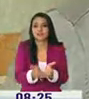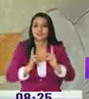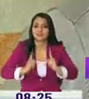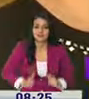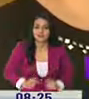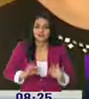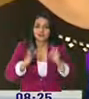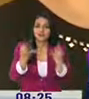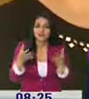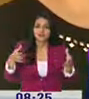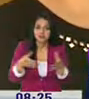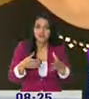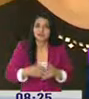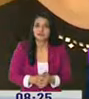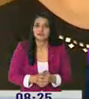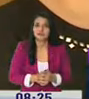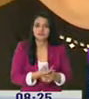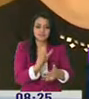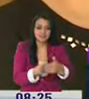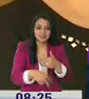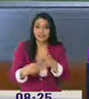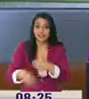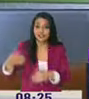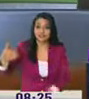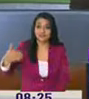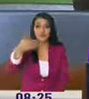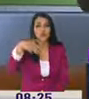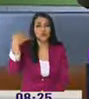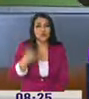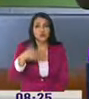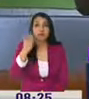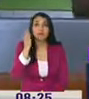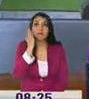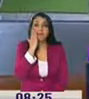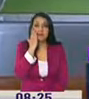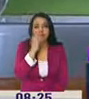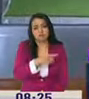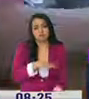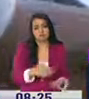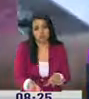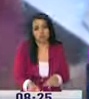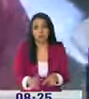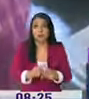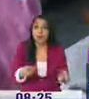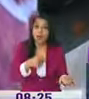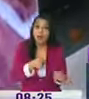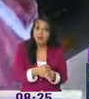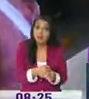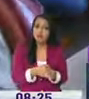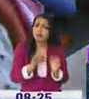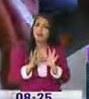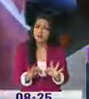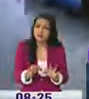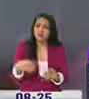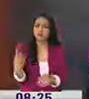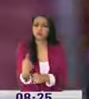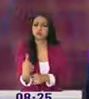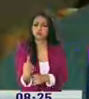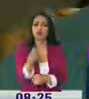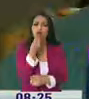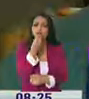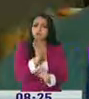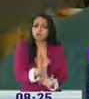familia. Los hijos de don Walter han sido los que, con el apoyo de su madre ya fallecida, se prepararon para ofrecer comida